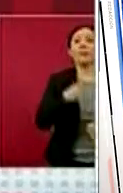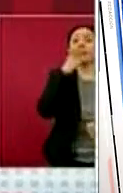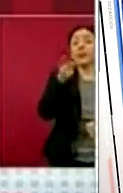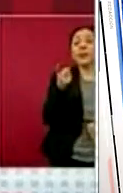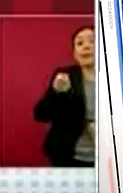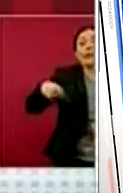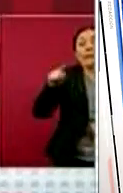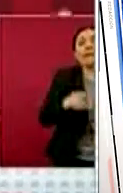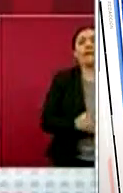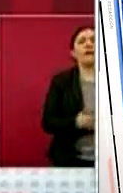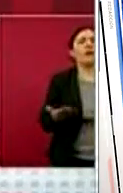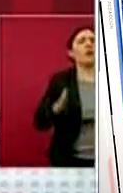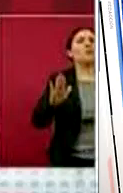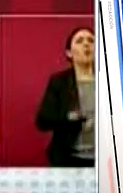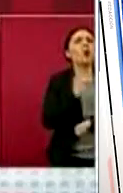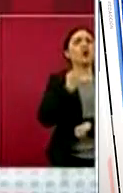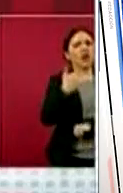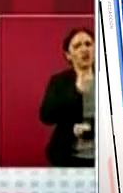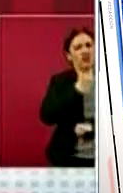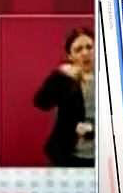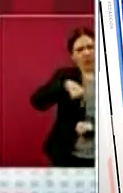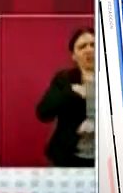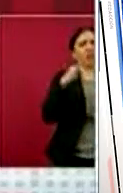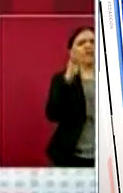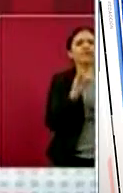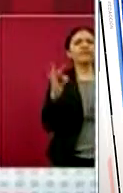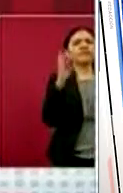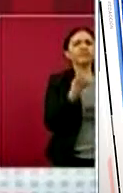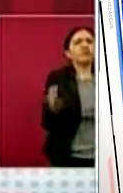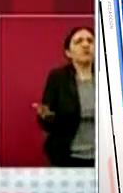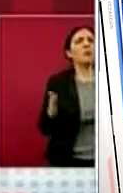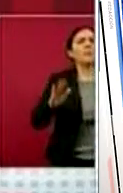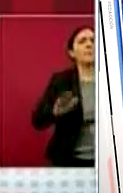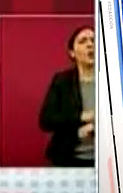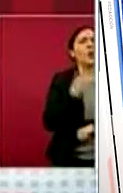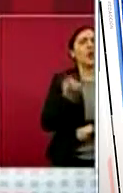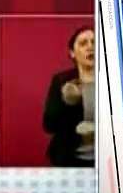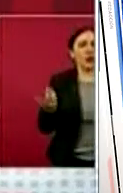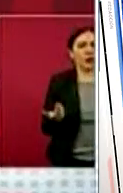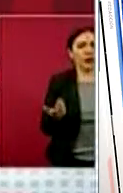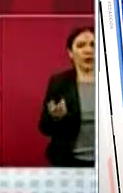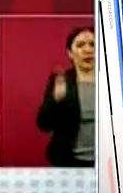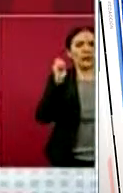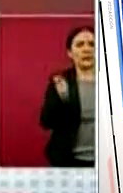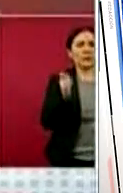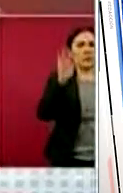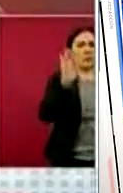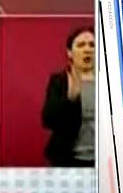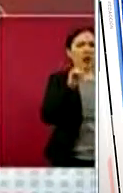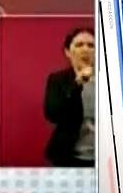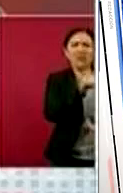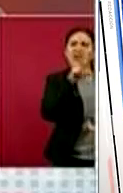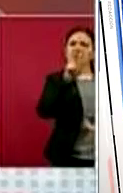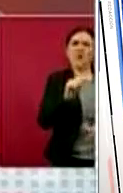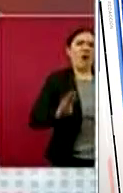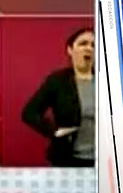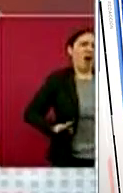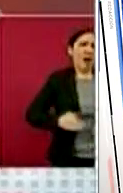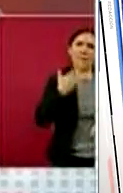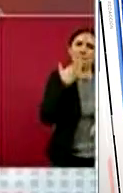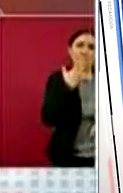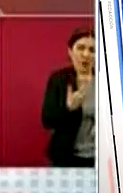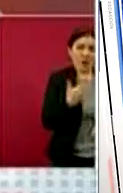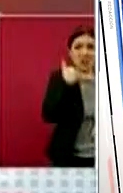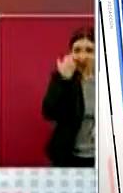a Brasil, Brasil, realmente no tiene ningún conocimiento del fenómeno. Entonces, lo que estamos viendo es que es